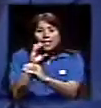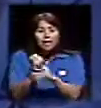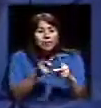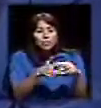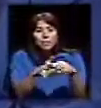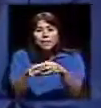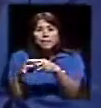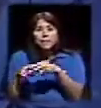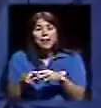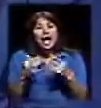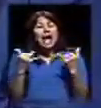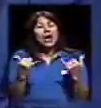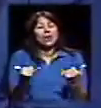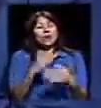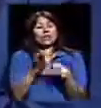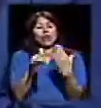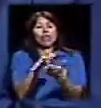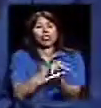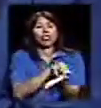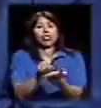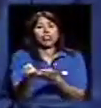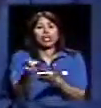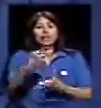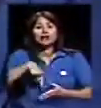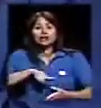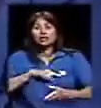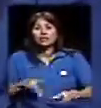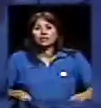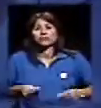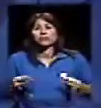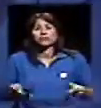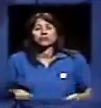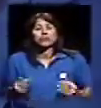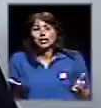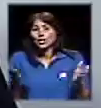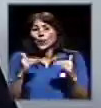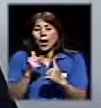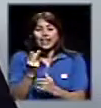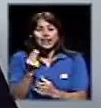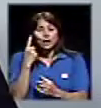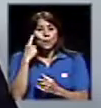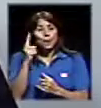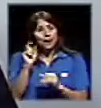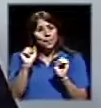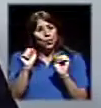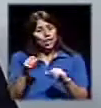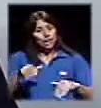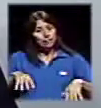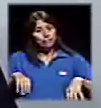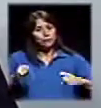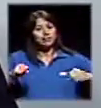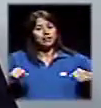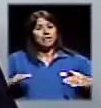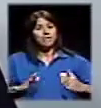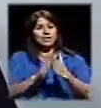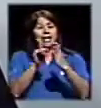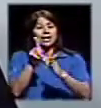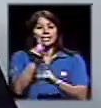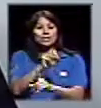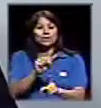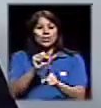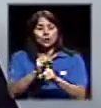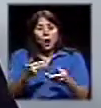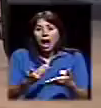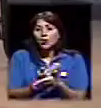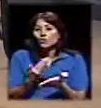esas consecuencias y nos encontramos que no tenemos grandes recursos para hacerle frente a esa actualización de la